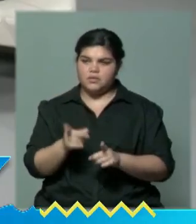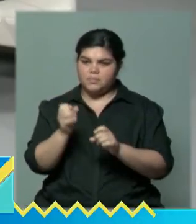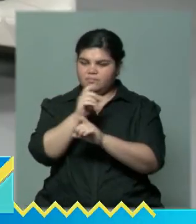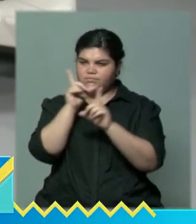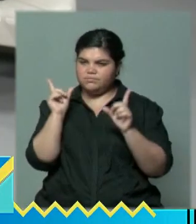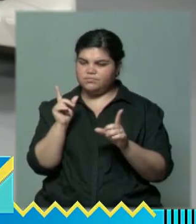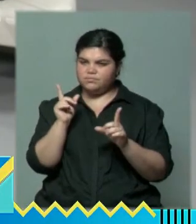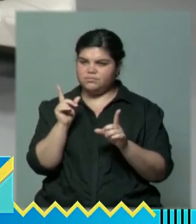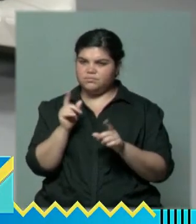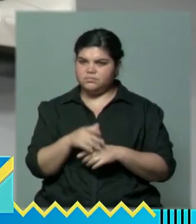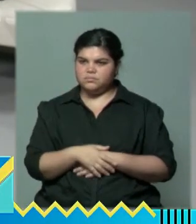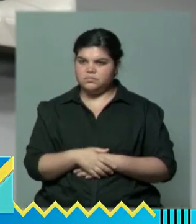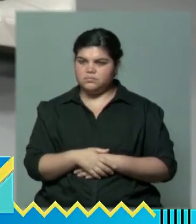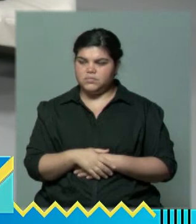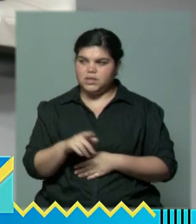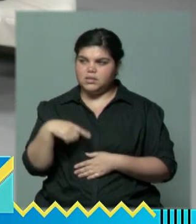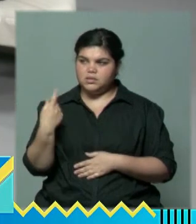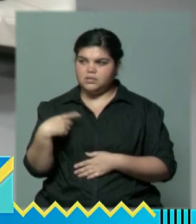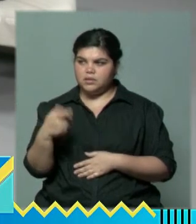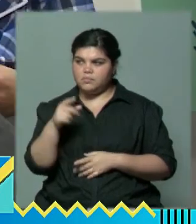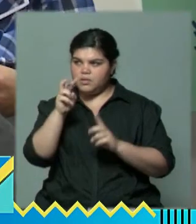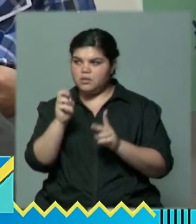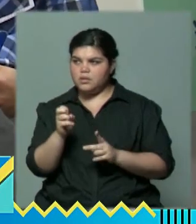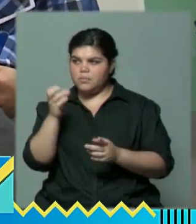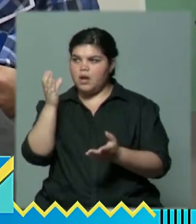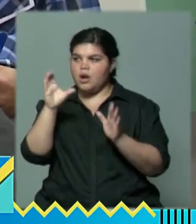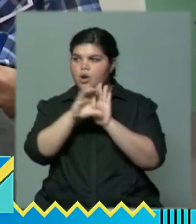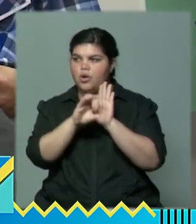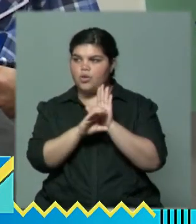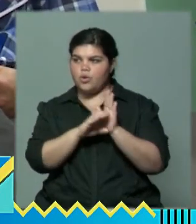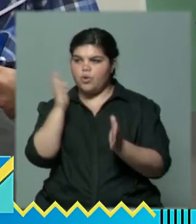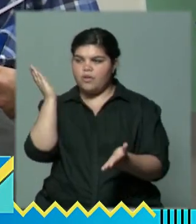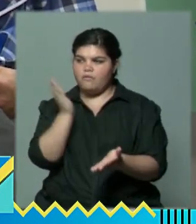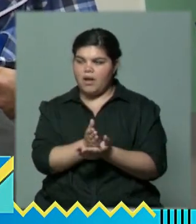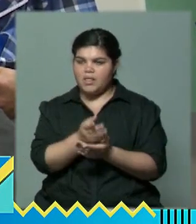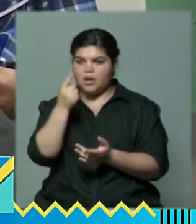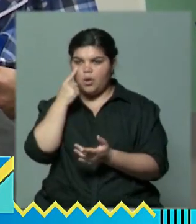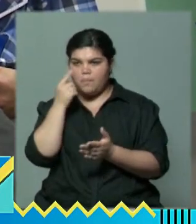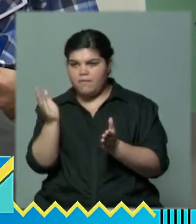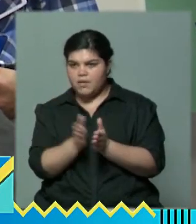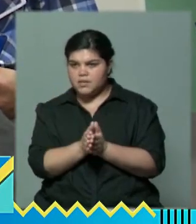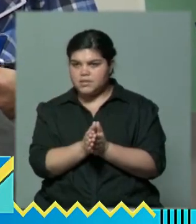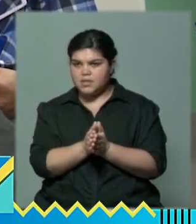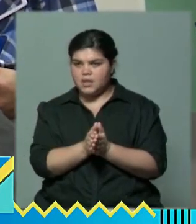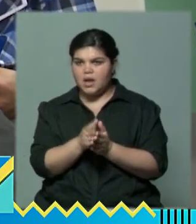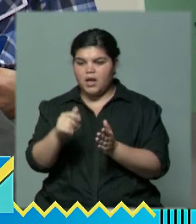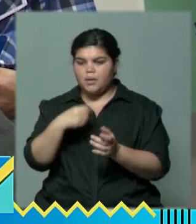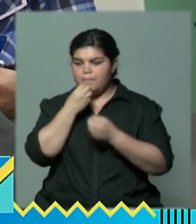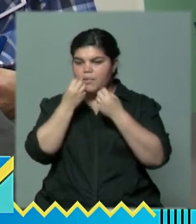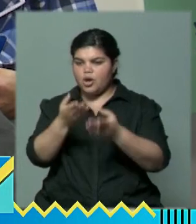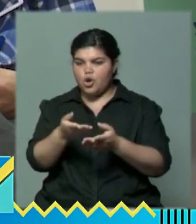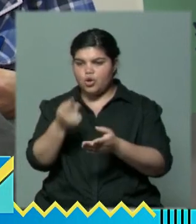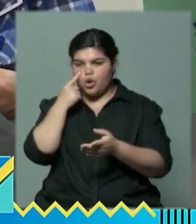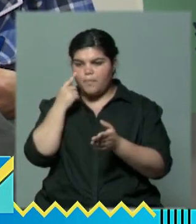lo paradójico de esto de que cada vez que se habla de código de faltas, de convivencia, que digo, son temas en los que si es para la mejor convivencia de